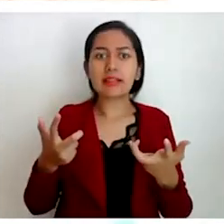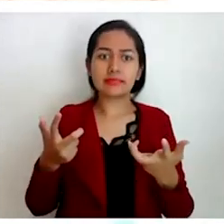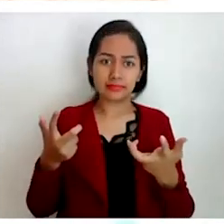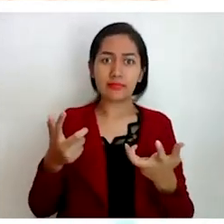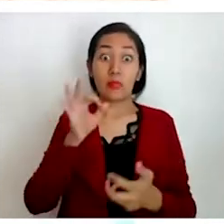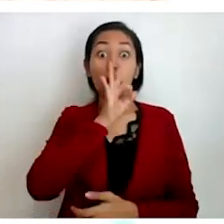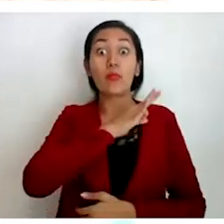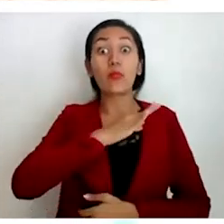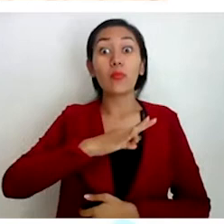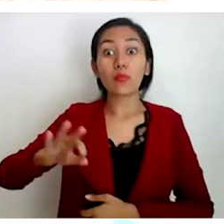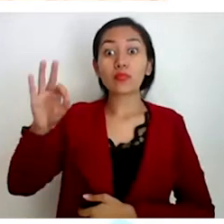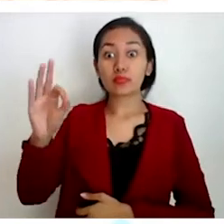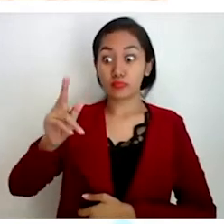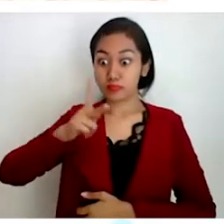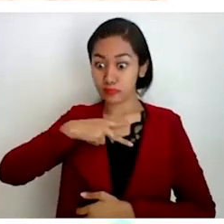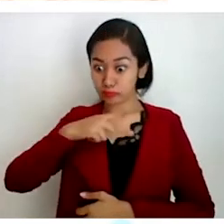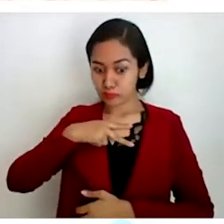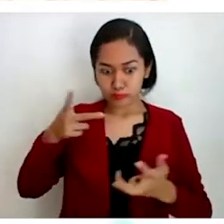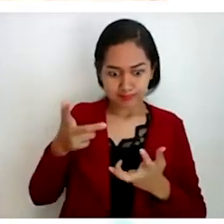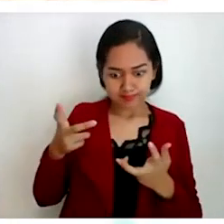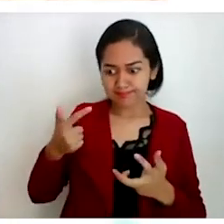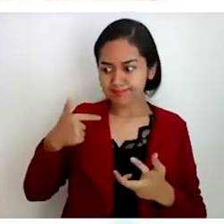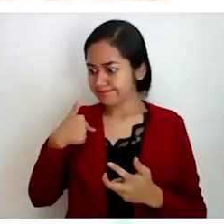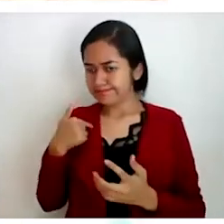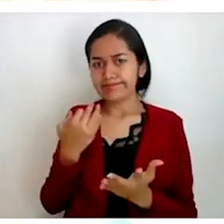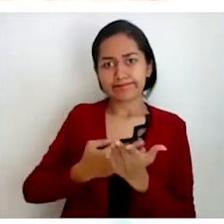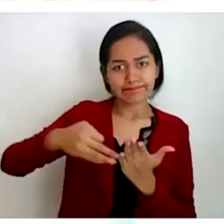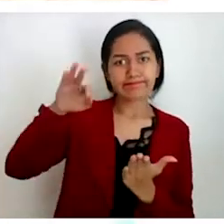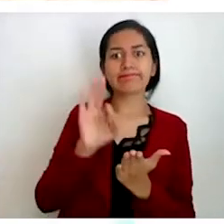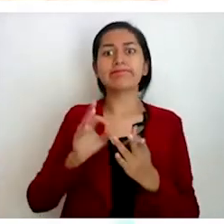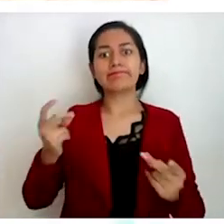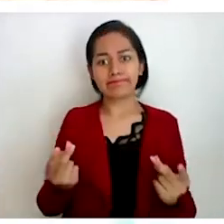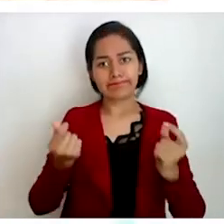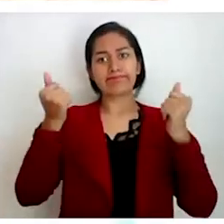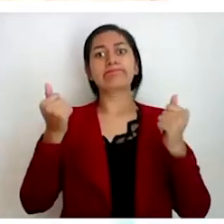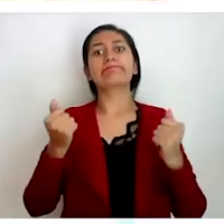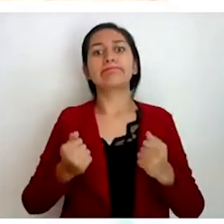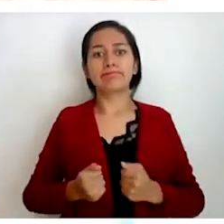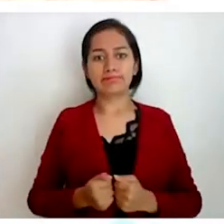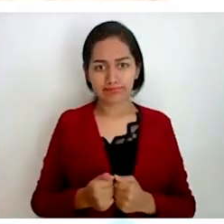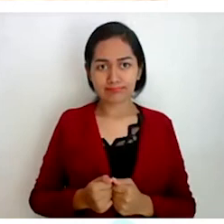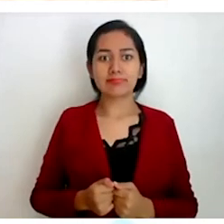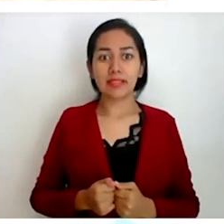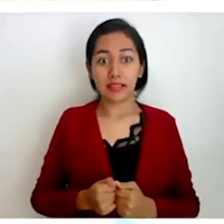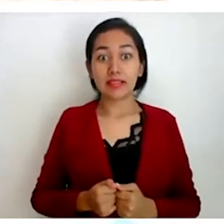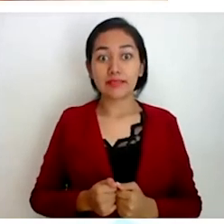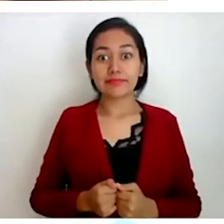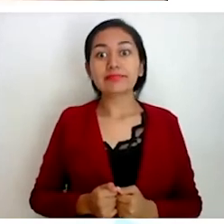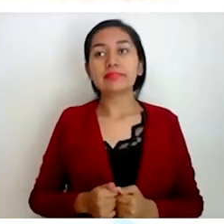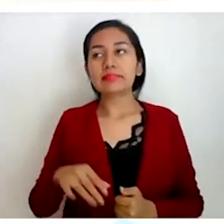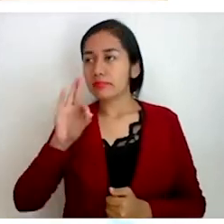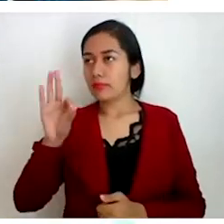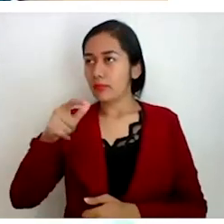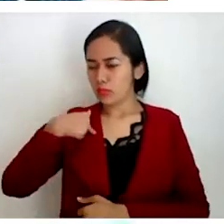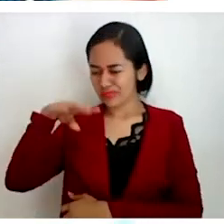de nuestras propias respuestas, de nuestros propios rechazos o incluso de nuestras propias críticas, desde luego,